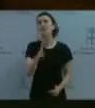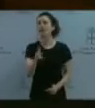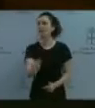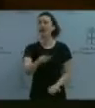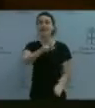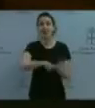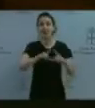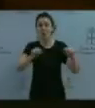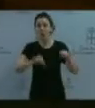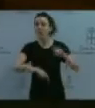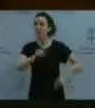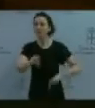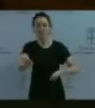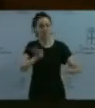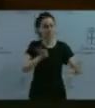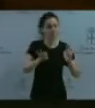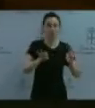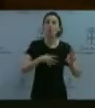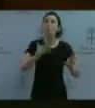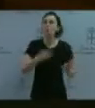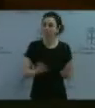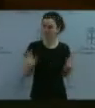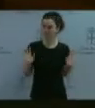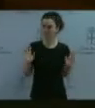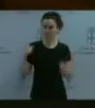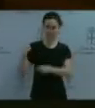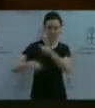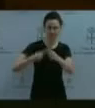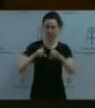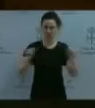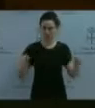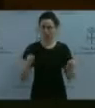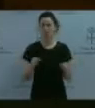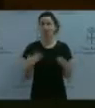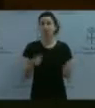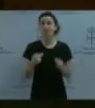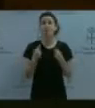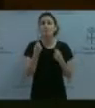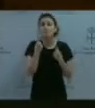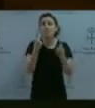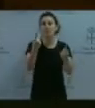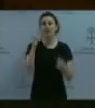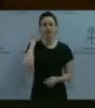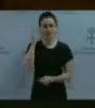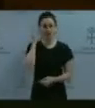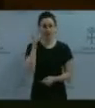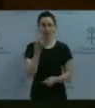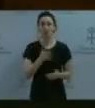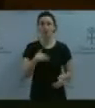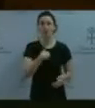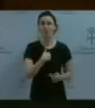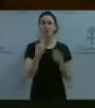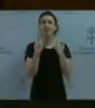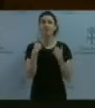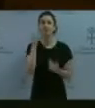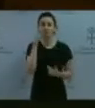de Asturias. Y como primer acto como diputada, recuerdo, en esta Cámara fue prometer acatamiento a la Constitución española y